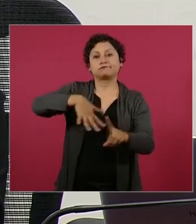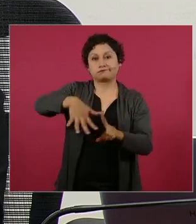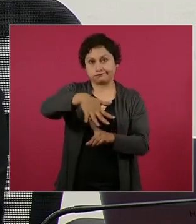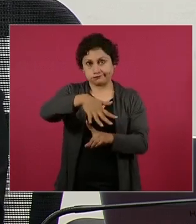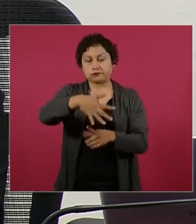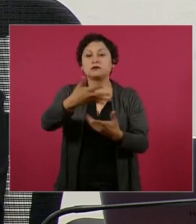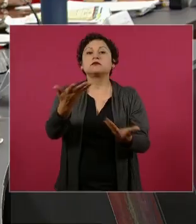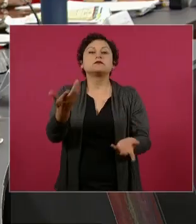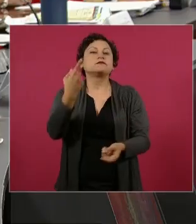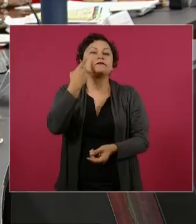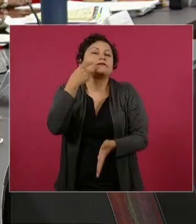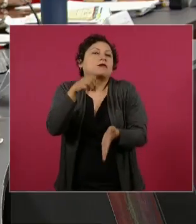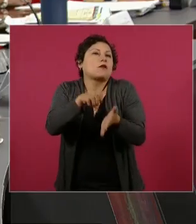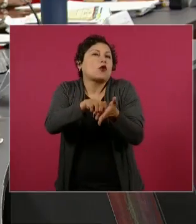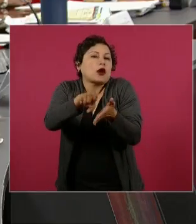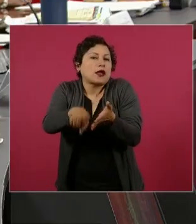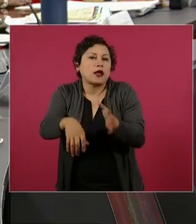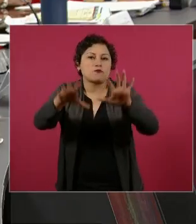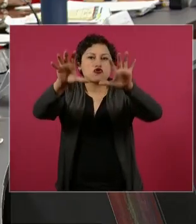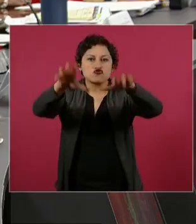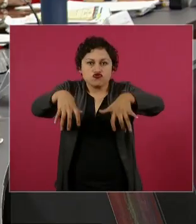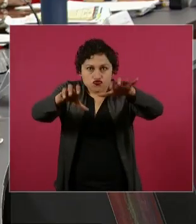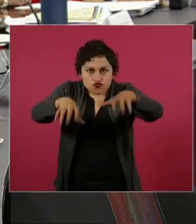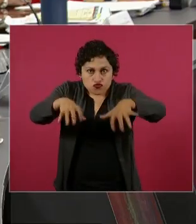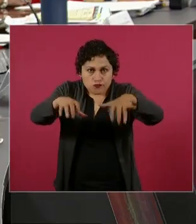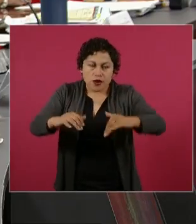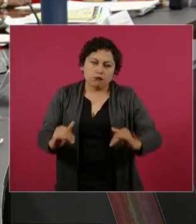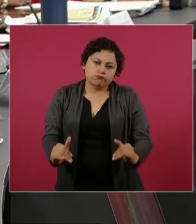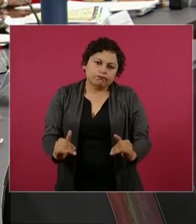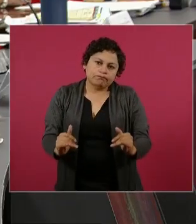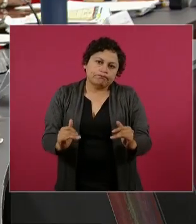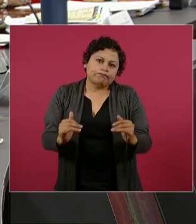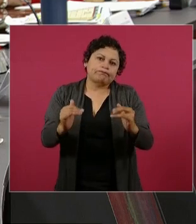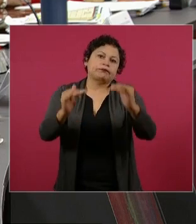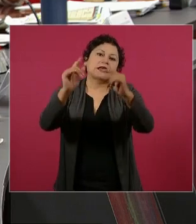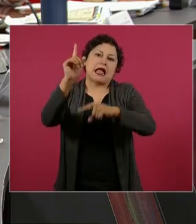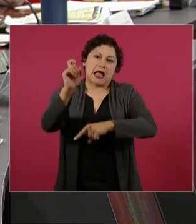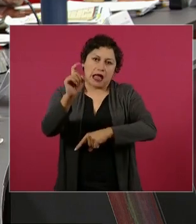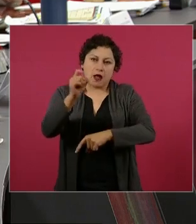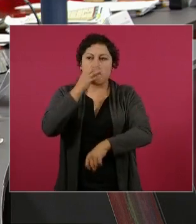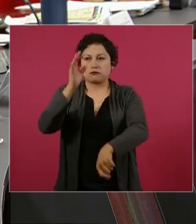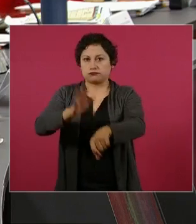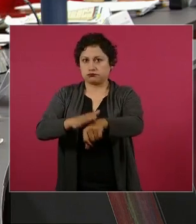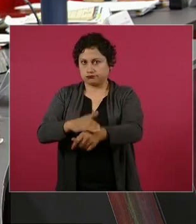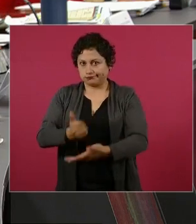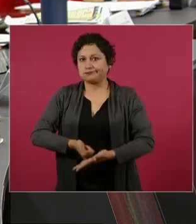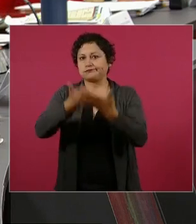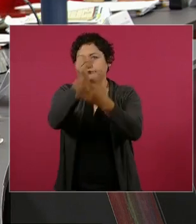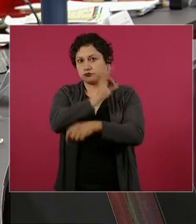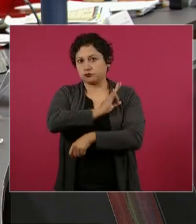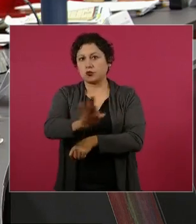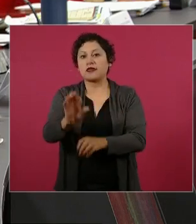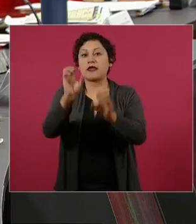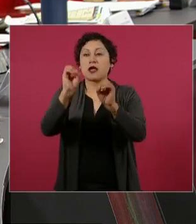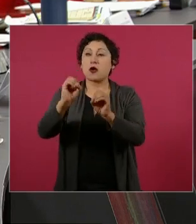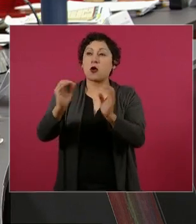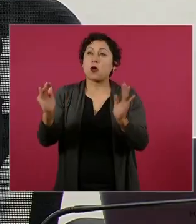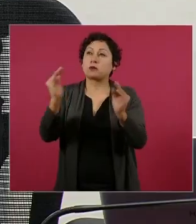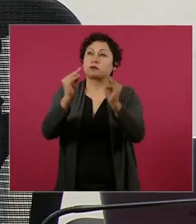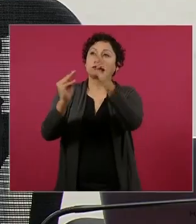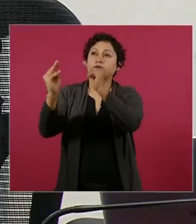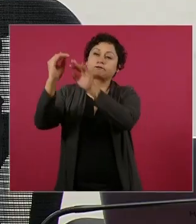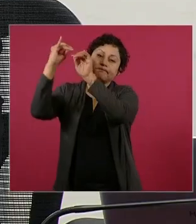tenemos lluvias intensas, inundaciones o deslizamientos, podremos nosotros alertar a través